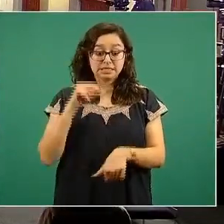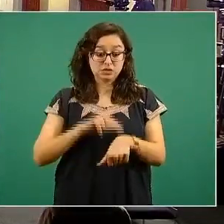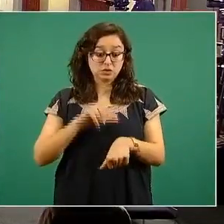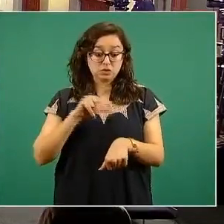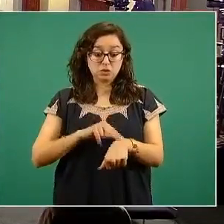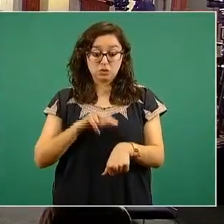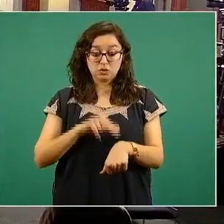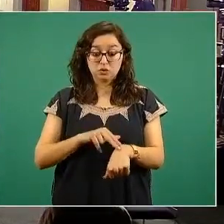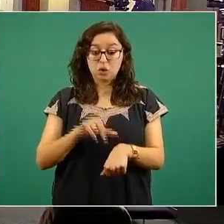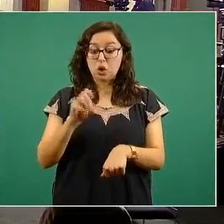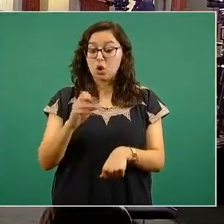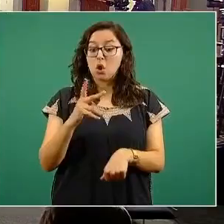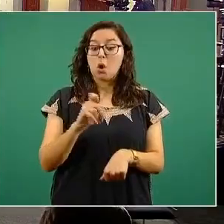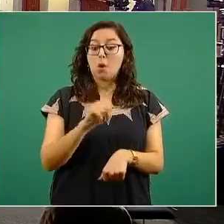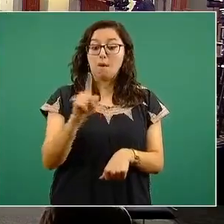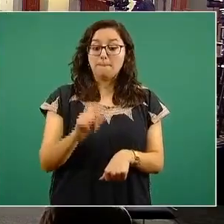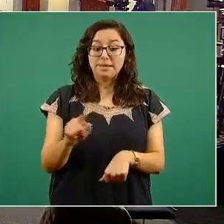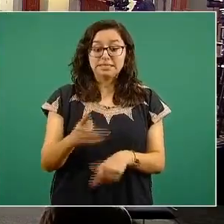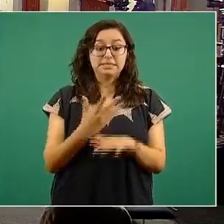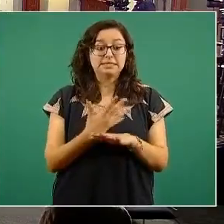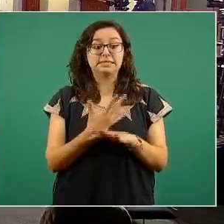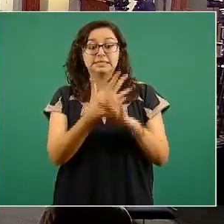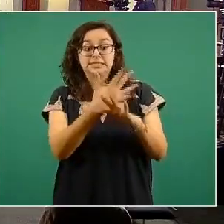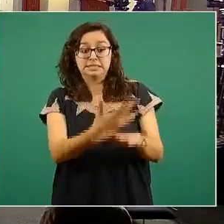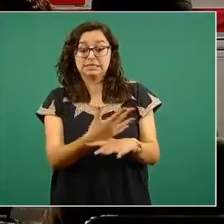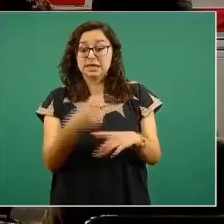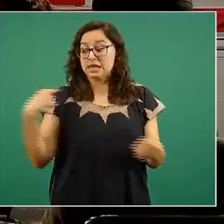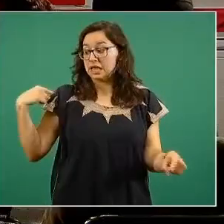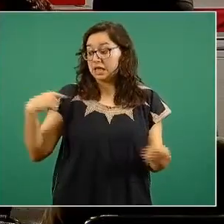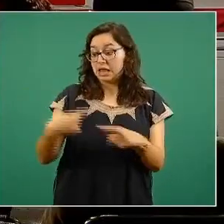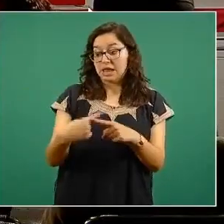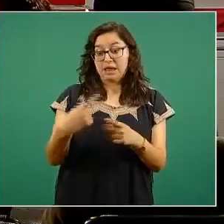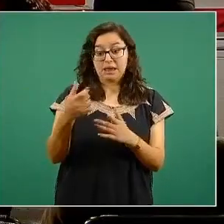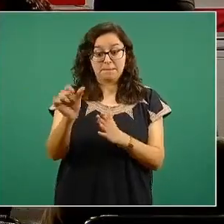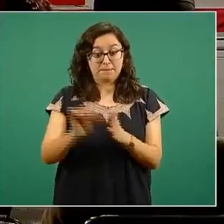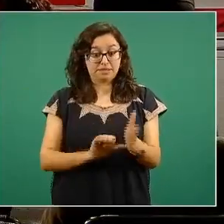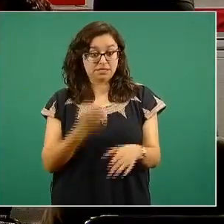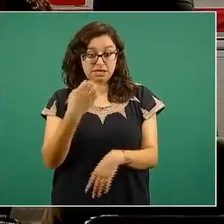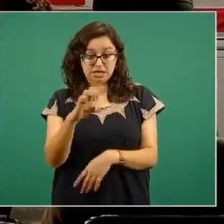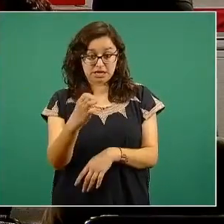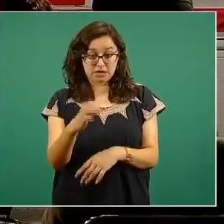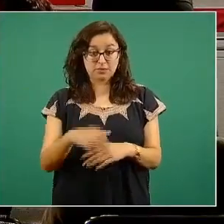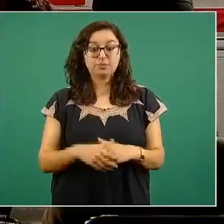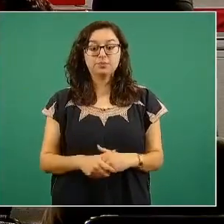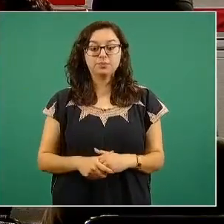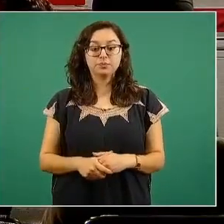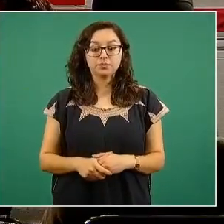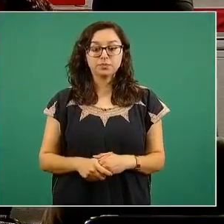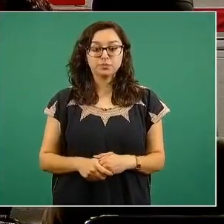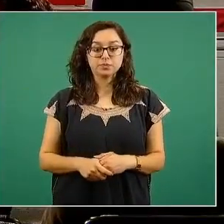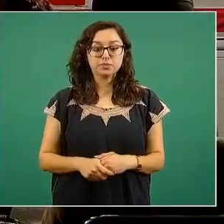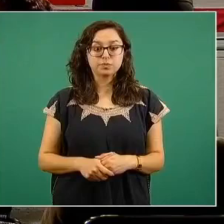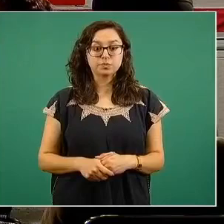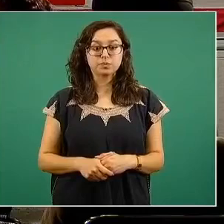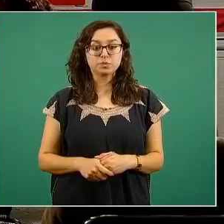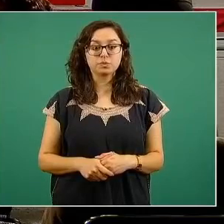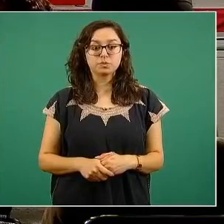de este mes. Gracias. Muchas gracias, Ignacio de Alba, de Pie de Página. Sí, este es un